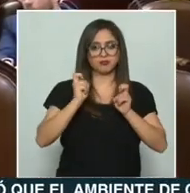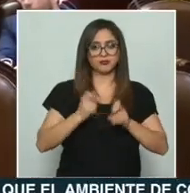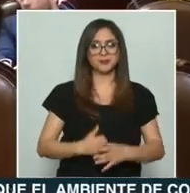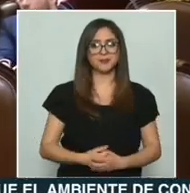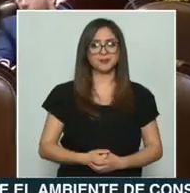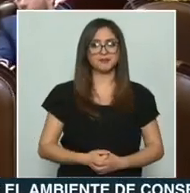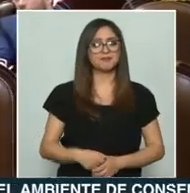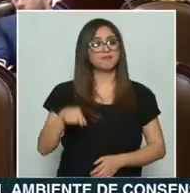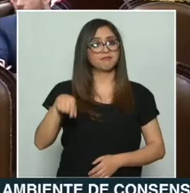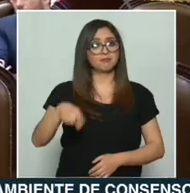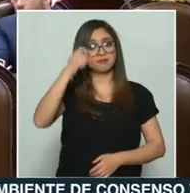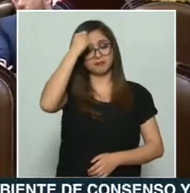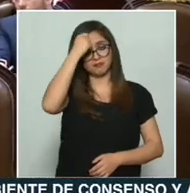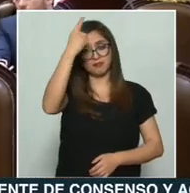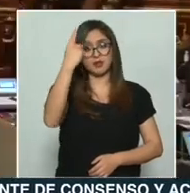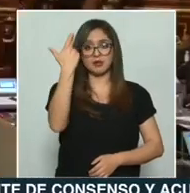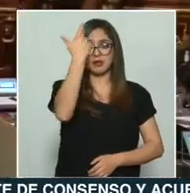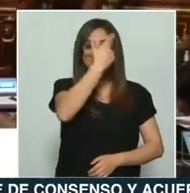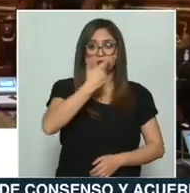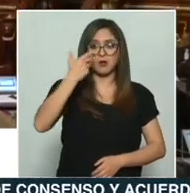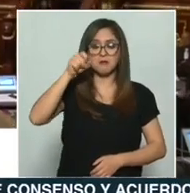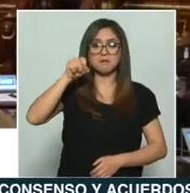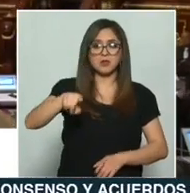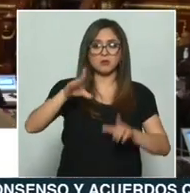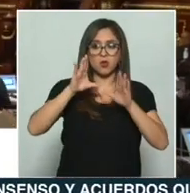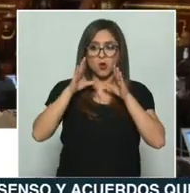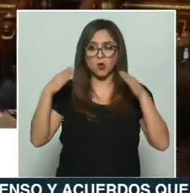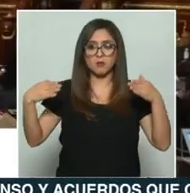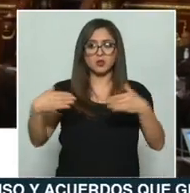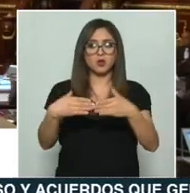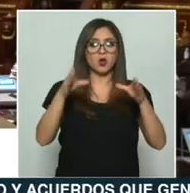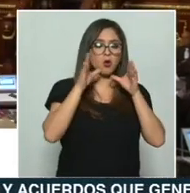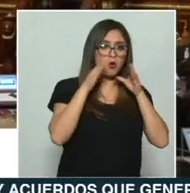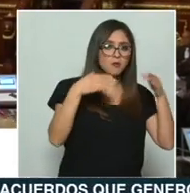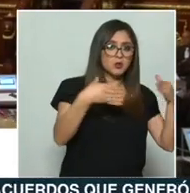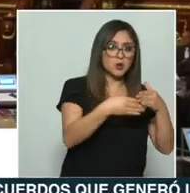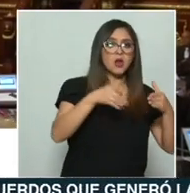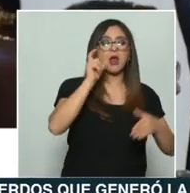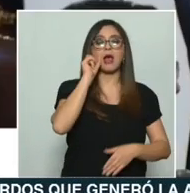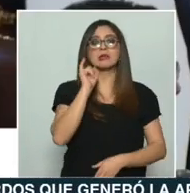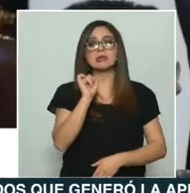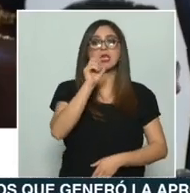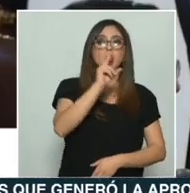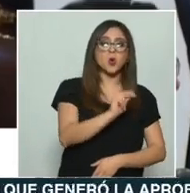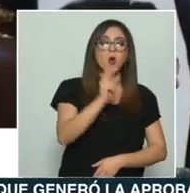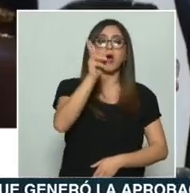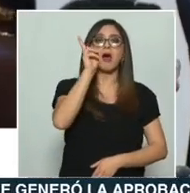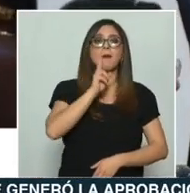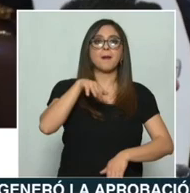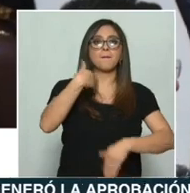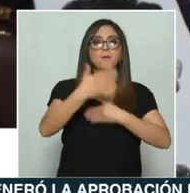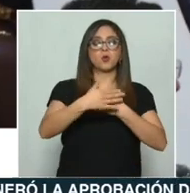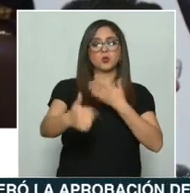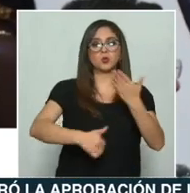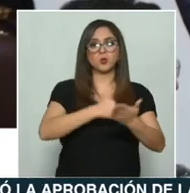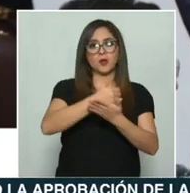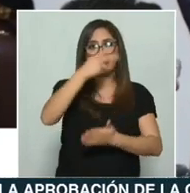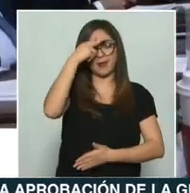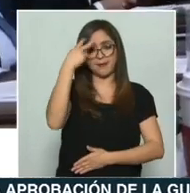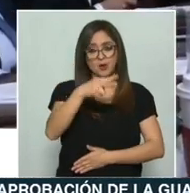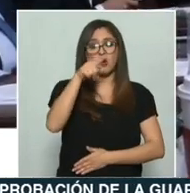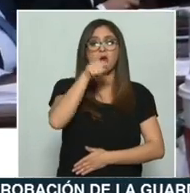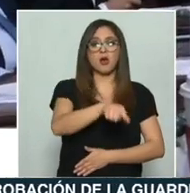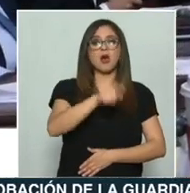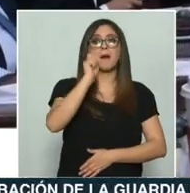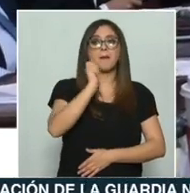La iniciativa será analizada en comisiones y se buscará que esta medida se aplique en la Ciudad de México, en conjunto con el registro del vehículo, para